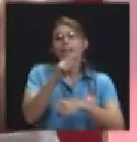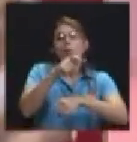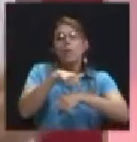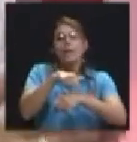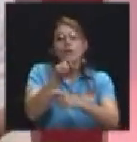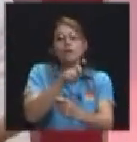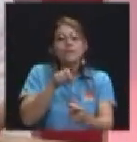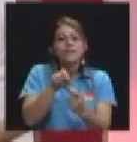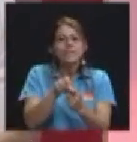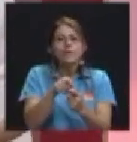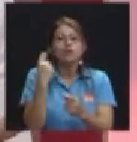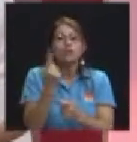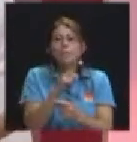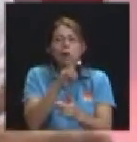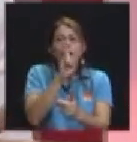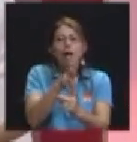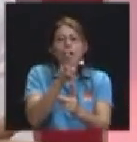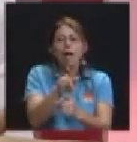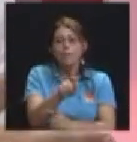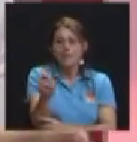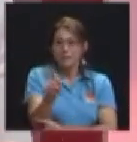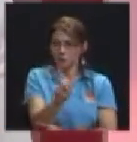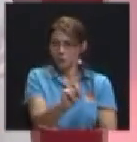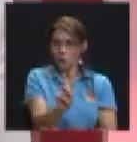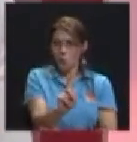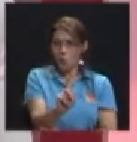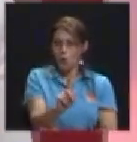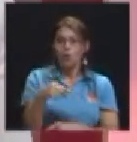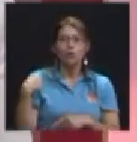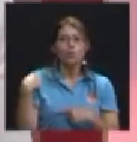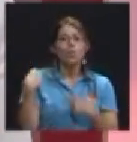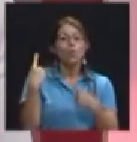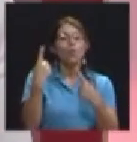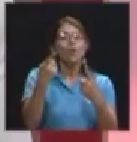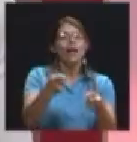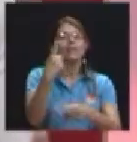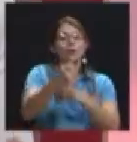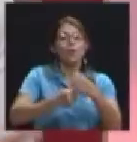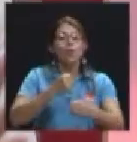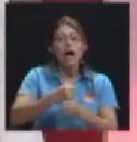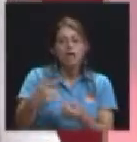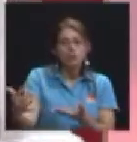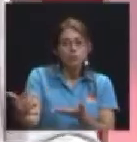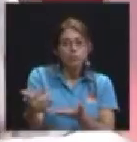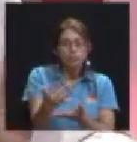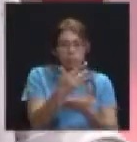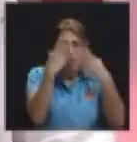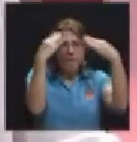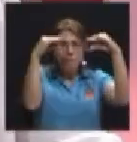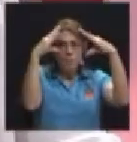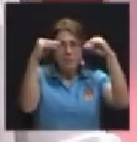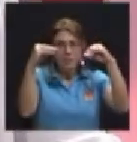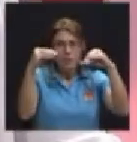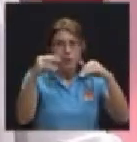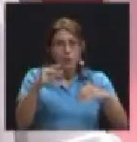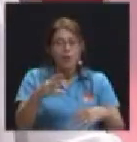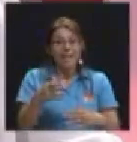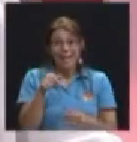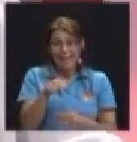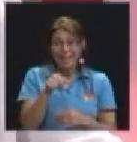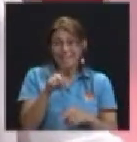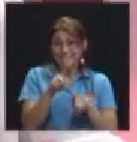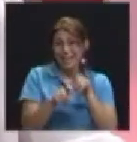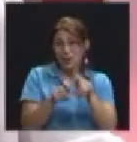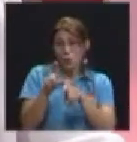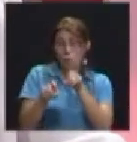así, sino que se recoge información durante todo un año, ¿verdad? En esta encuesta